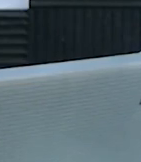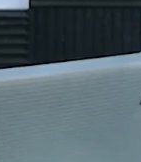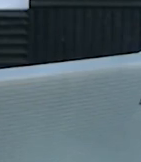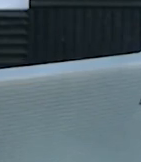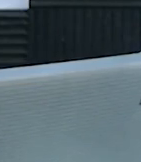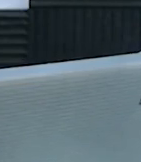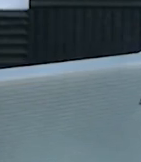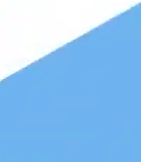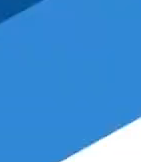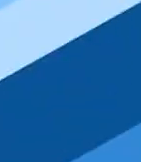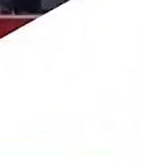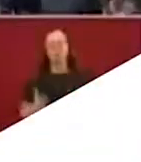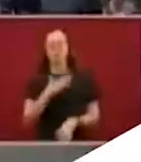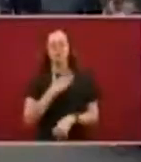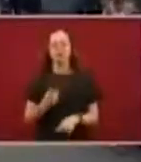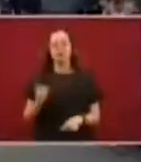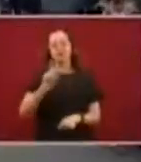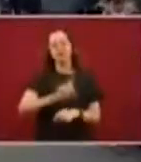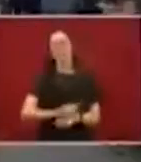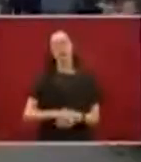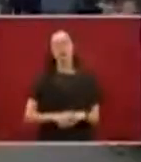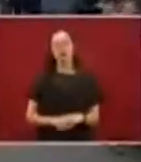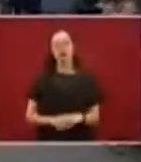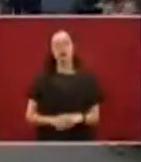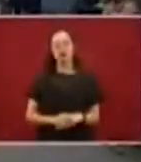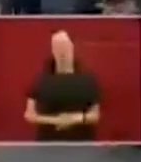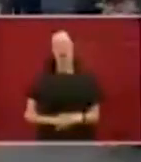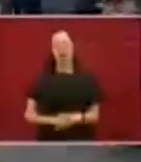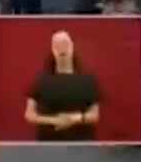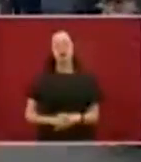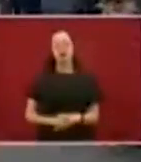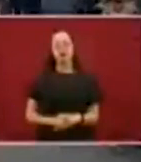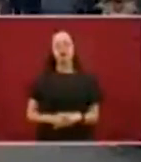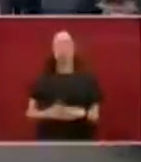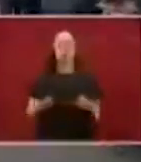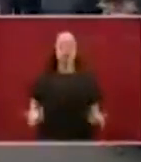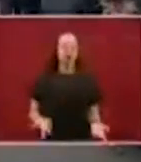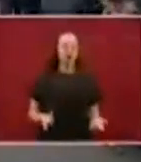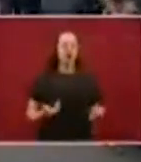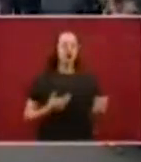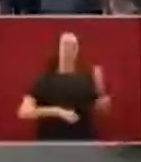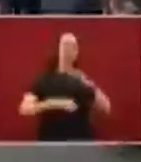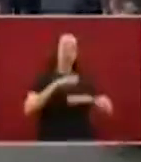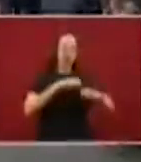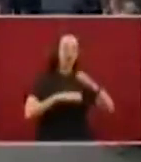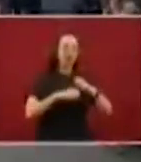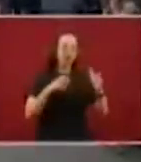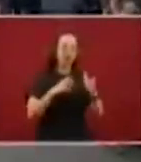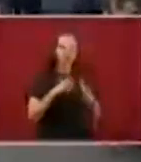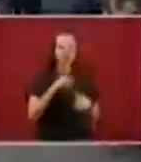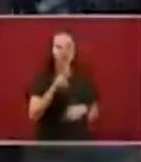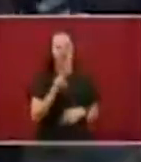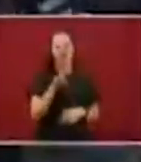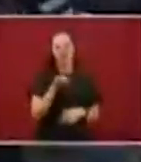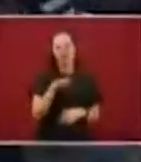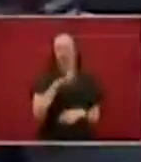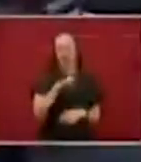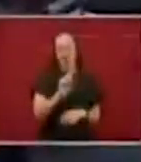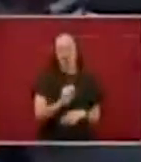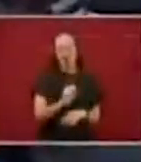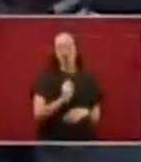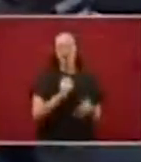términos preguntarle además de estos apoyos a las micro y pequeñas empresas si su gobierno tiene un plan en materia